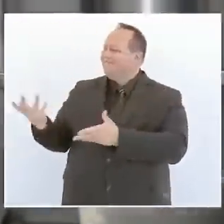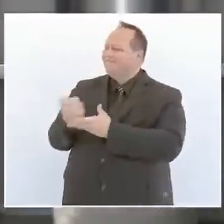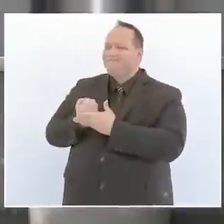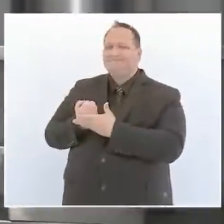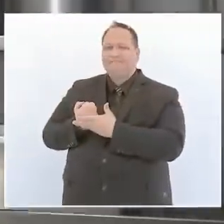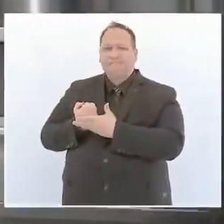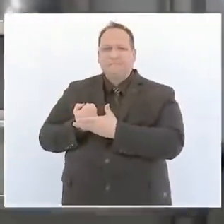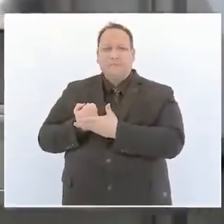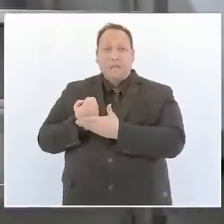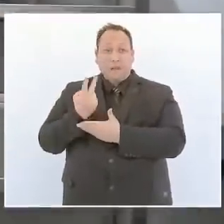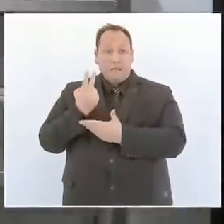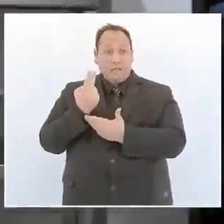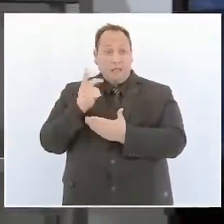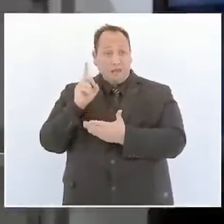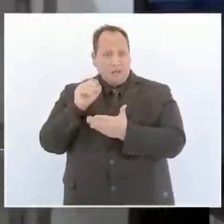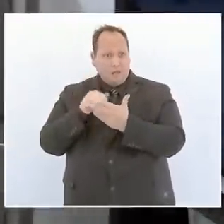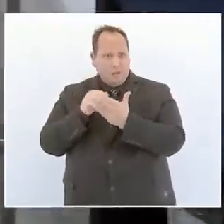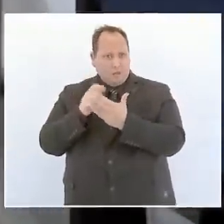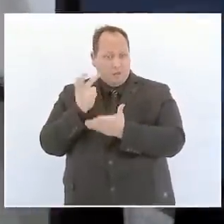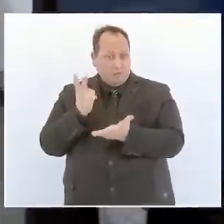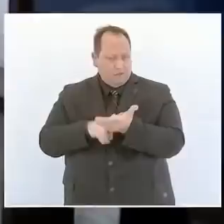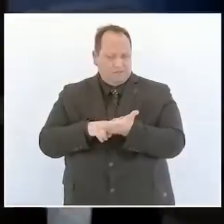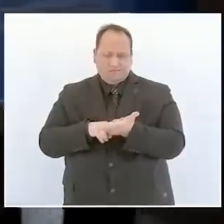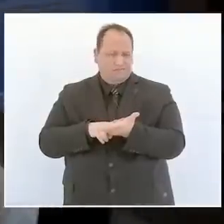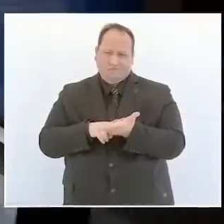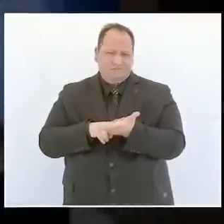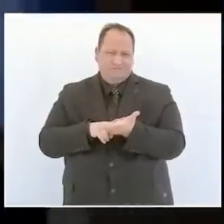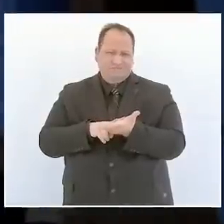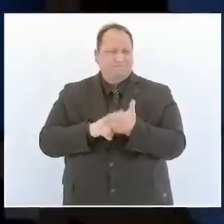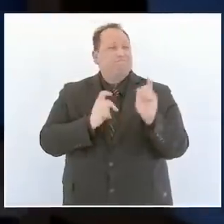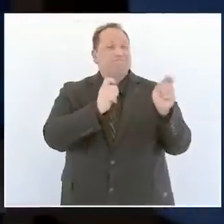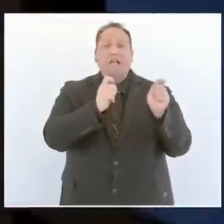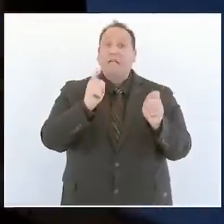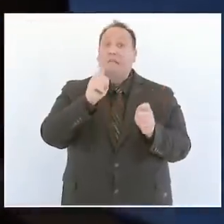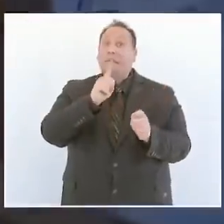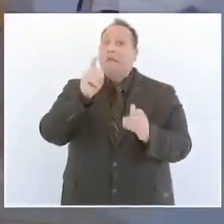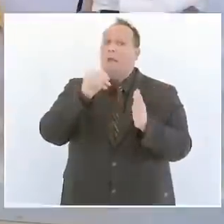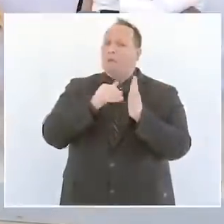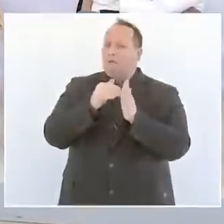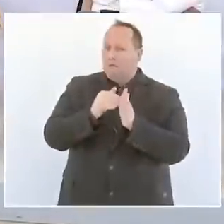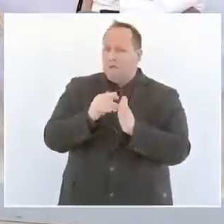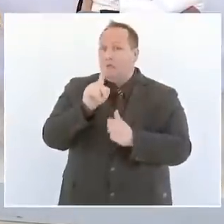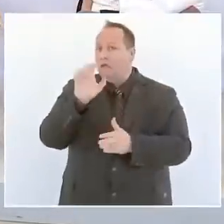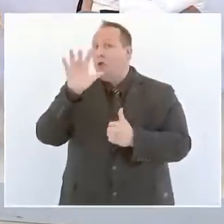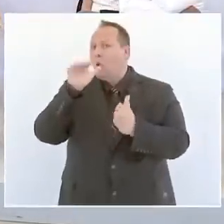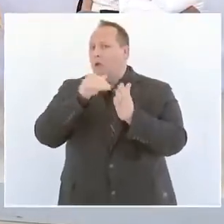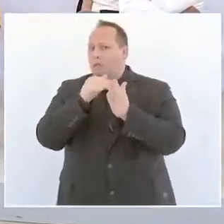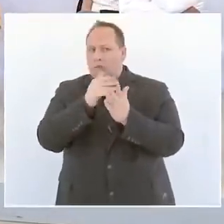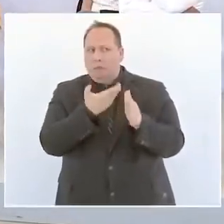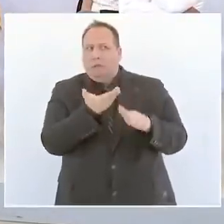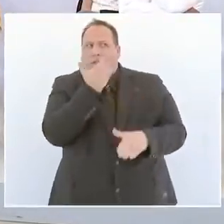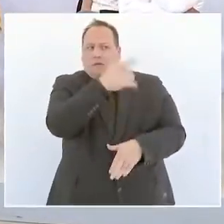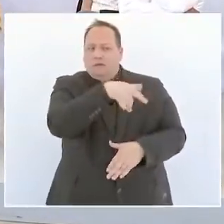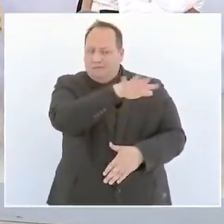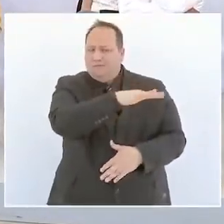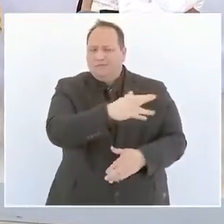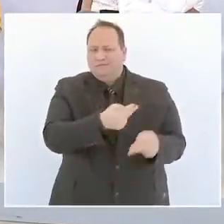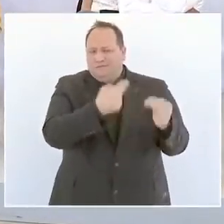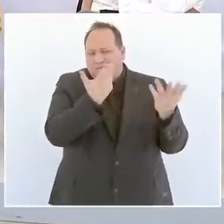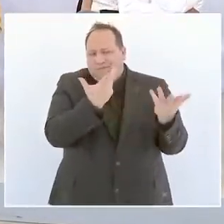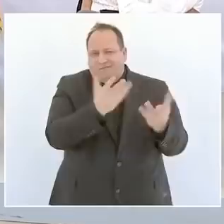y no costarían 25, 30 millones, sino 100, 150 millones.